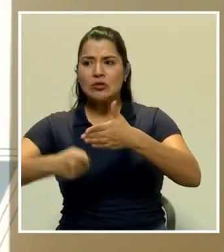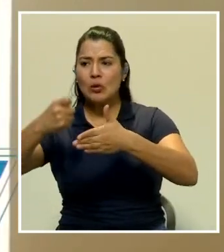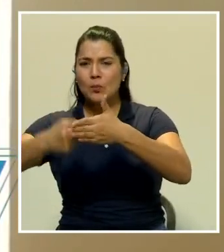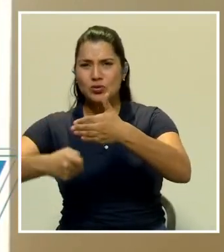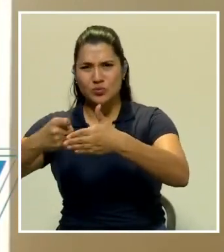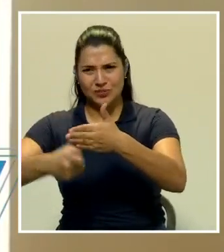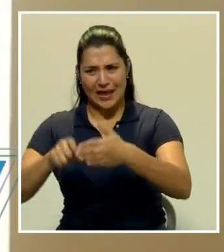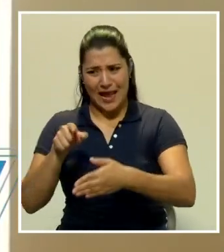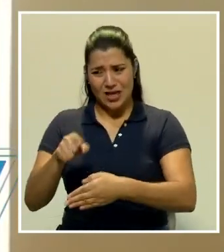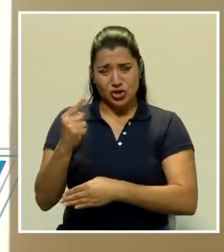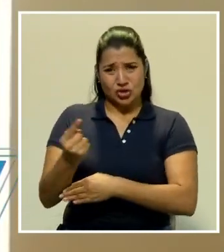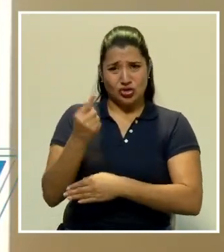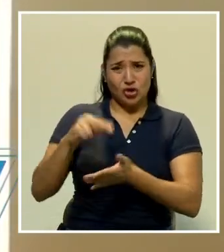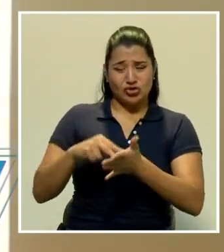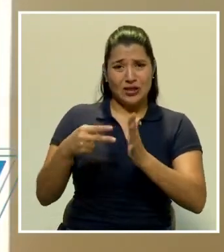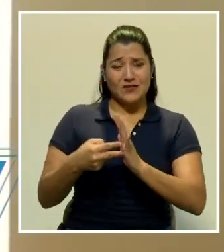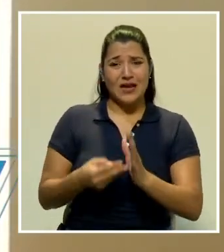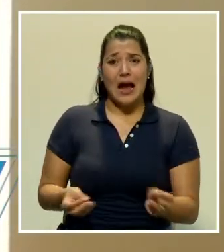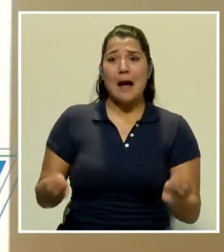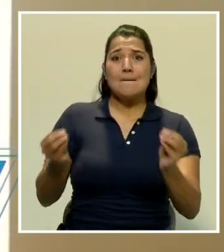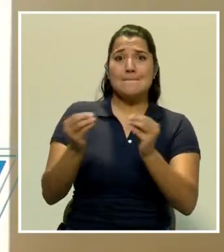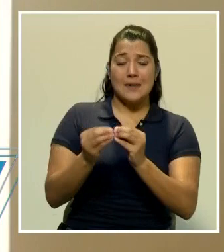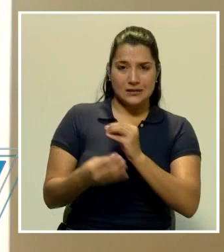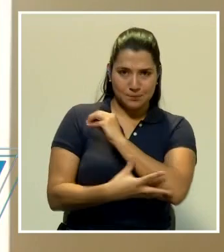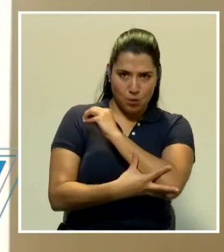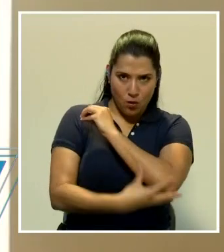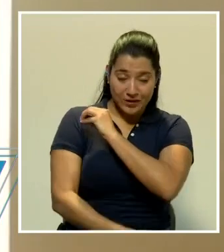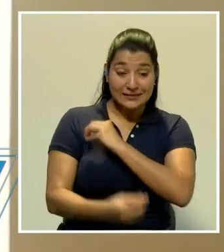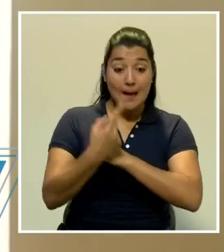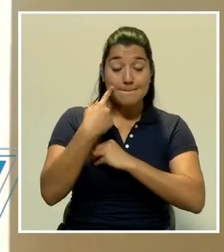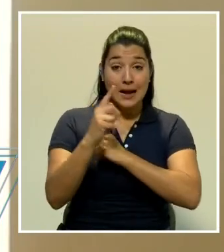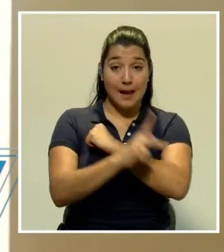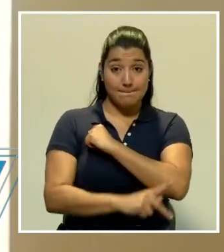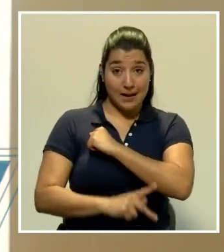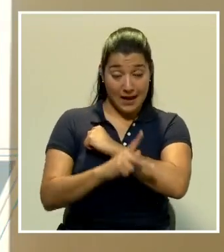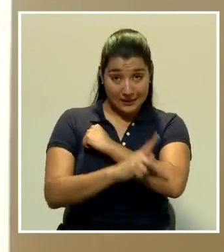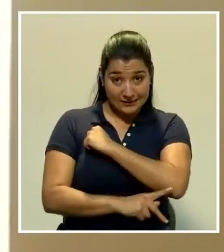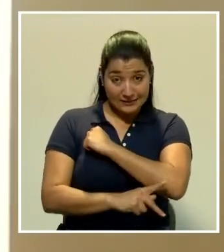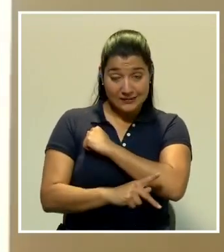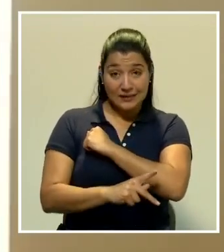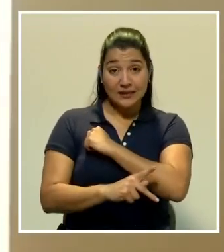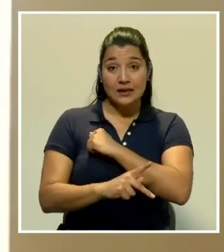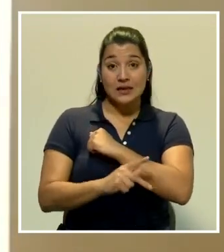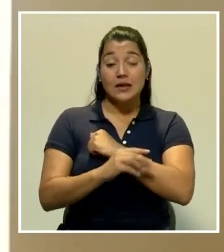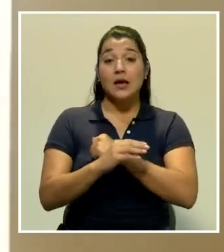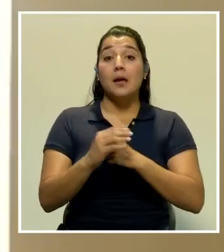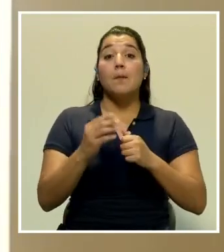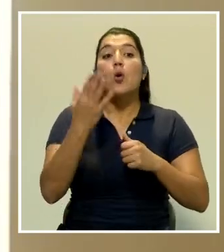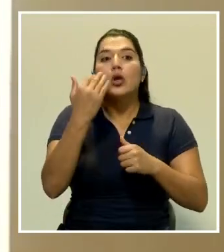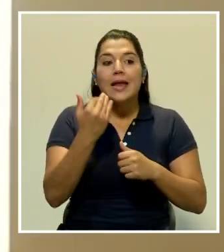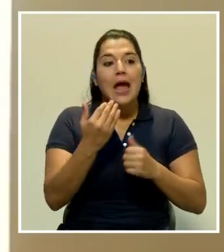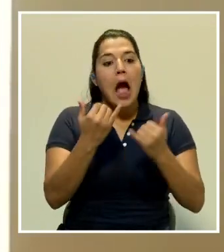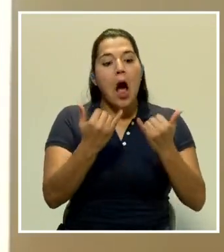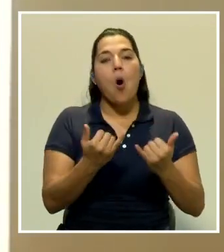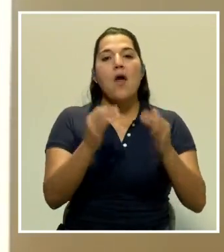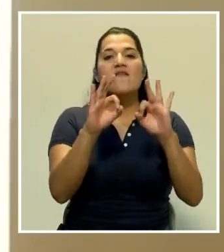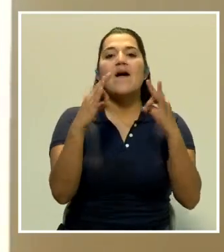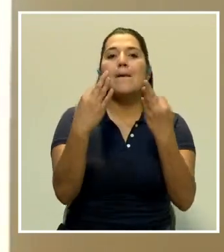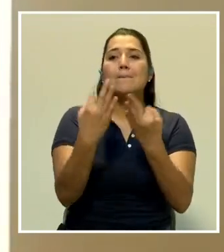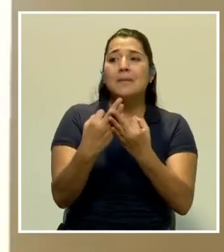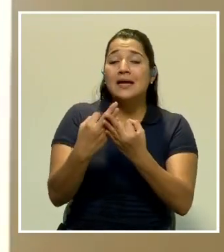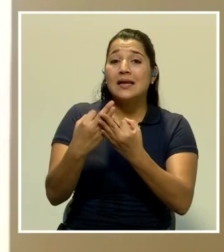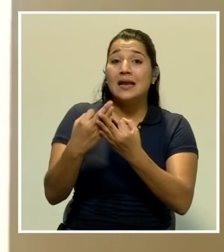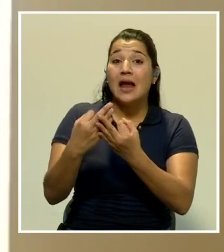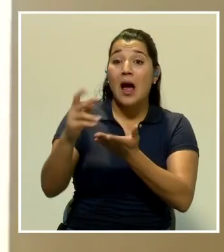único que traerían es un mayor nivel de pobreza para el país, una reducción de los ingresos de las familias, una reducción